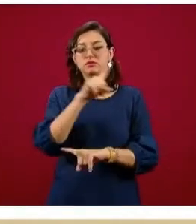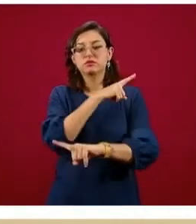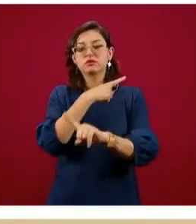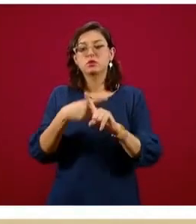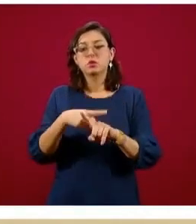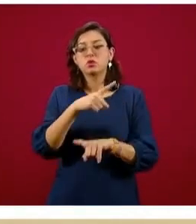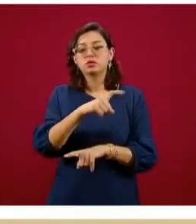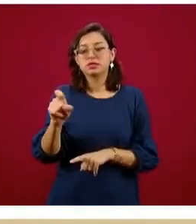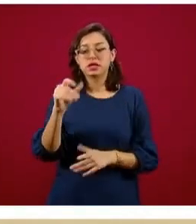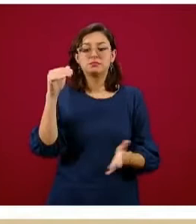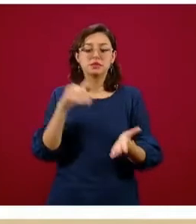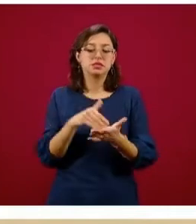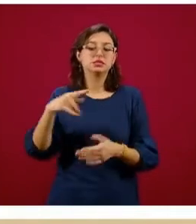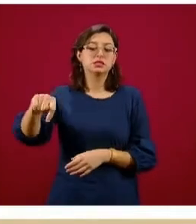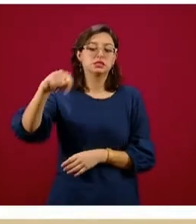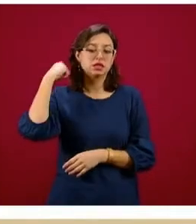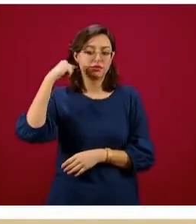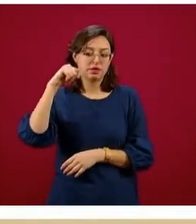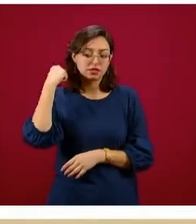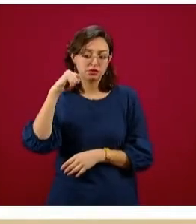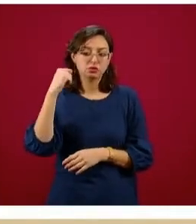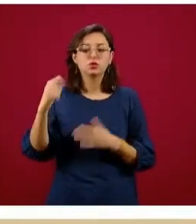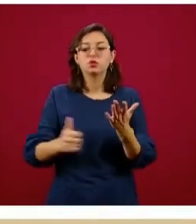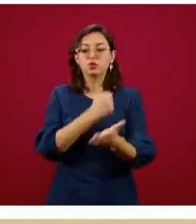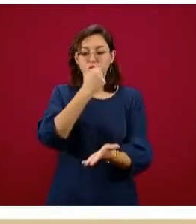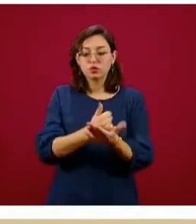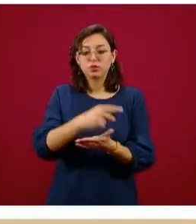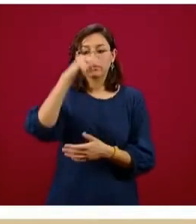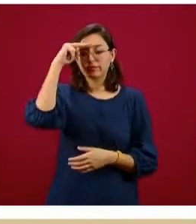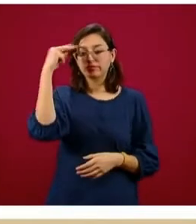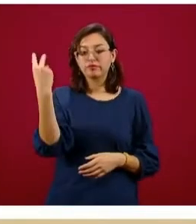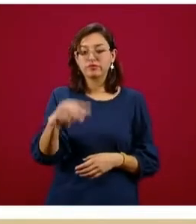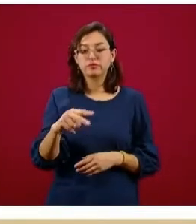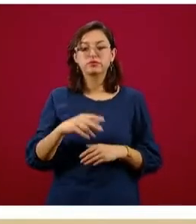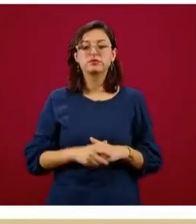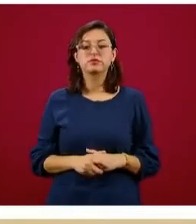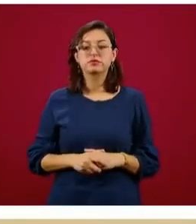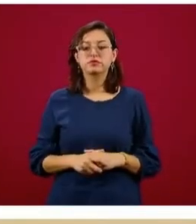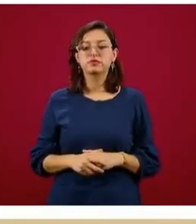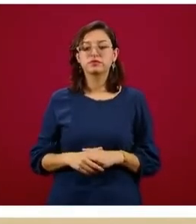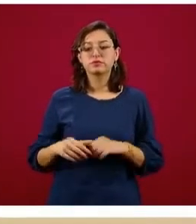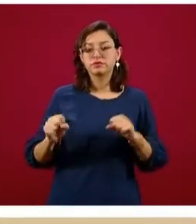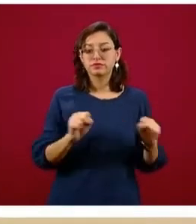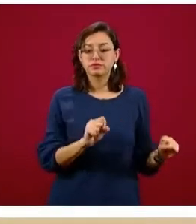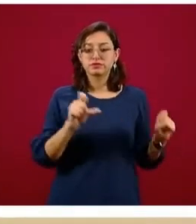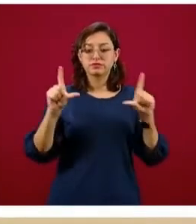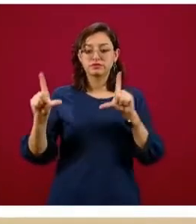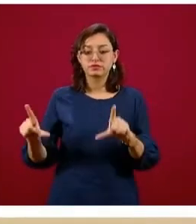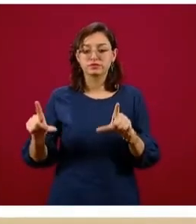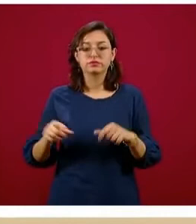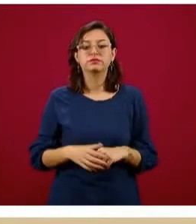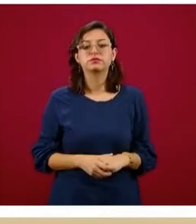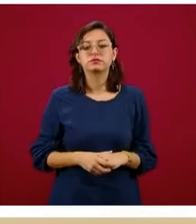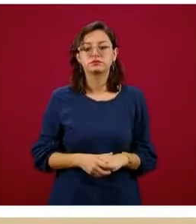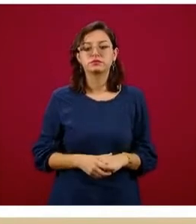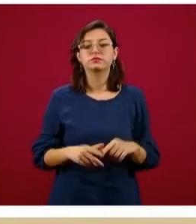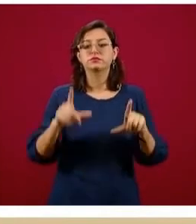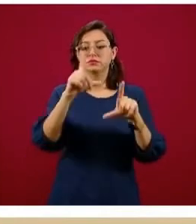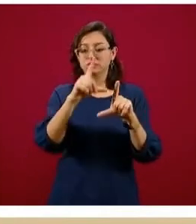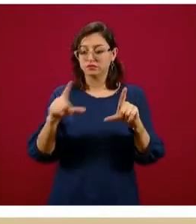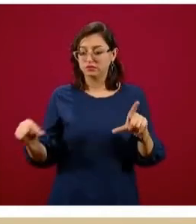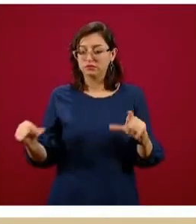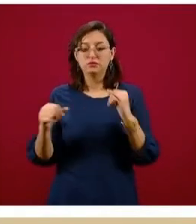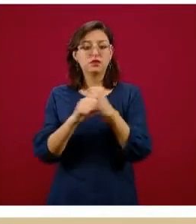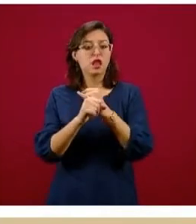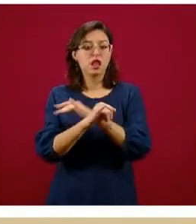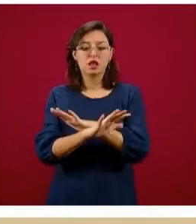que son precisamente Tabasco y la Ciudad de México. En la siguiente diapositiva vemos esta información también distribuida en